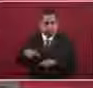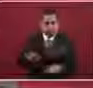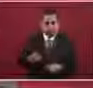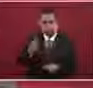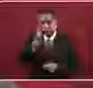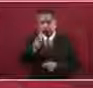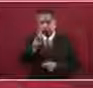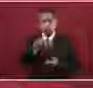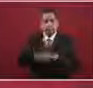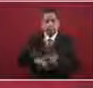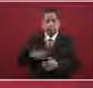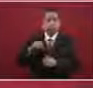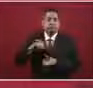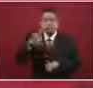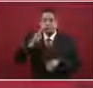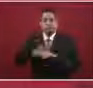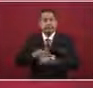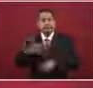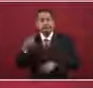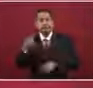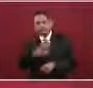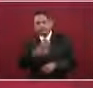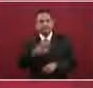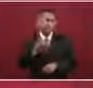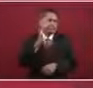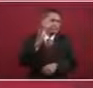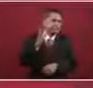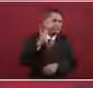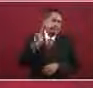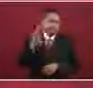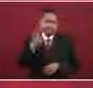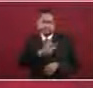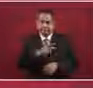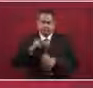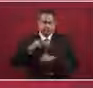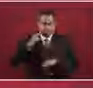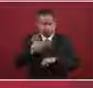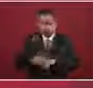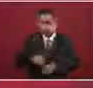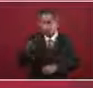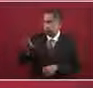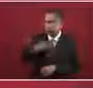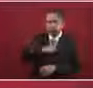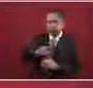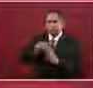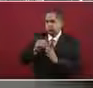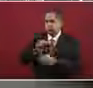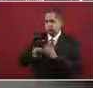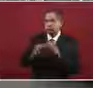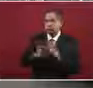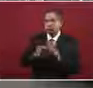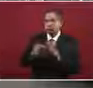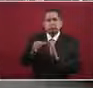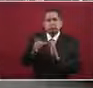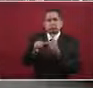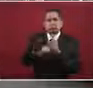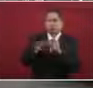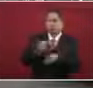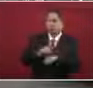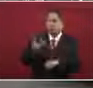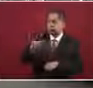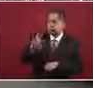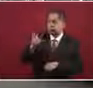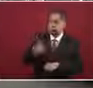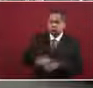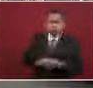una facultad exclusiva de la Cámara de Diputados. Pero tienen que cumplir el 41 con esta fórmula que le… Sí, no tienen, pero